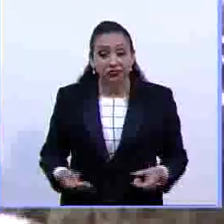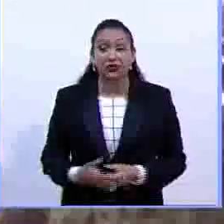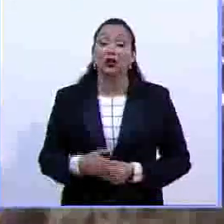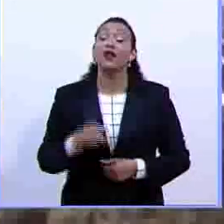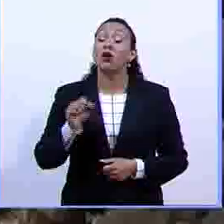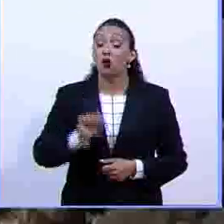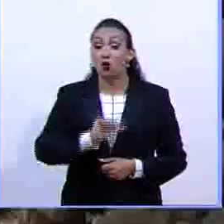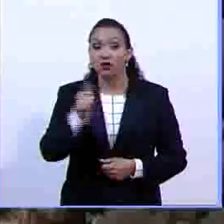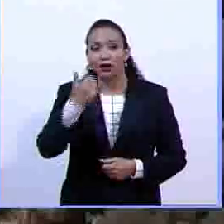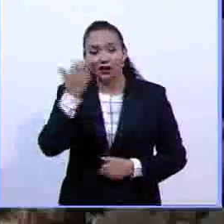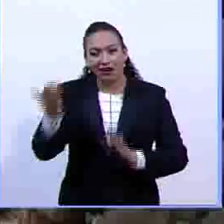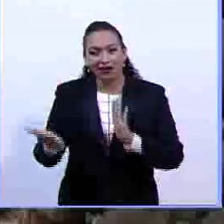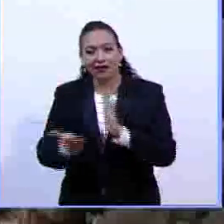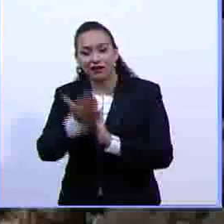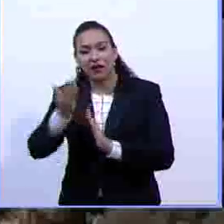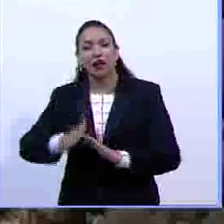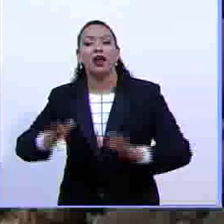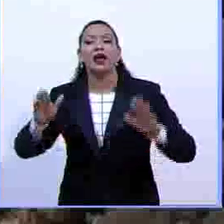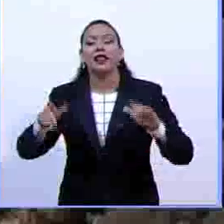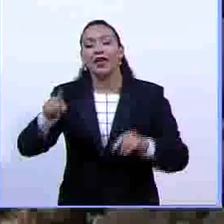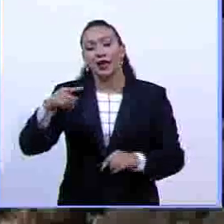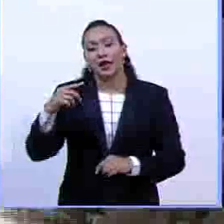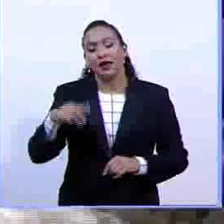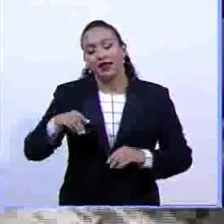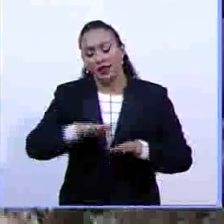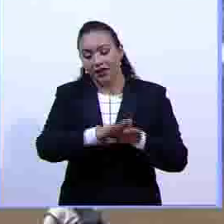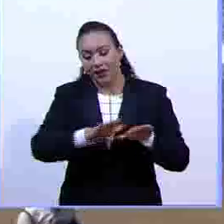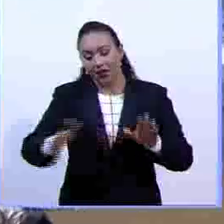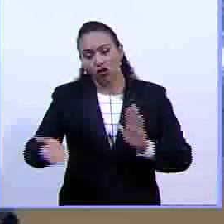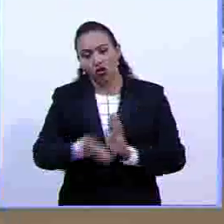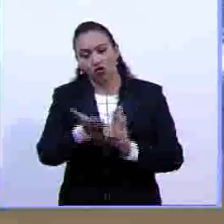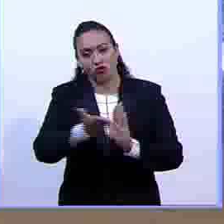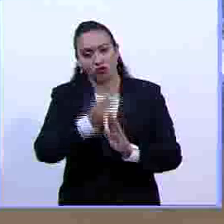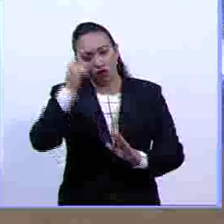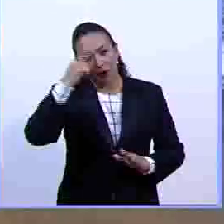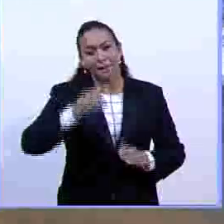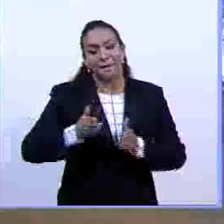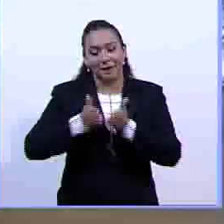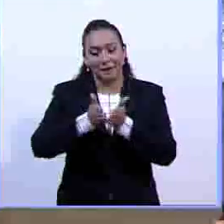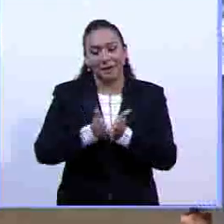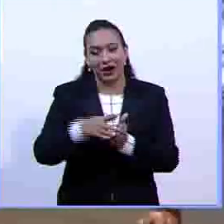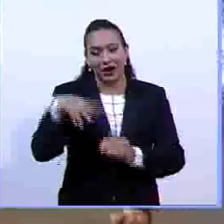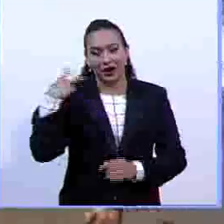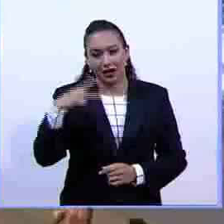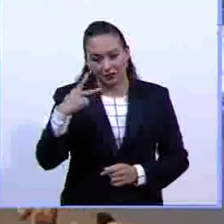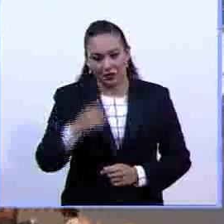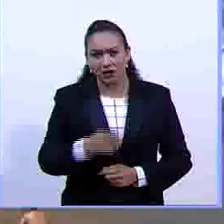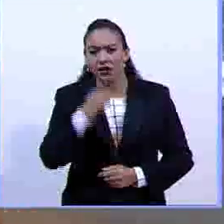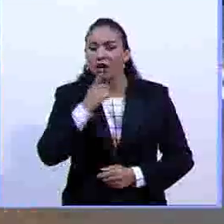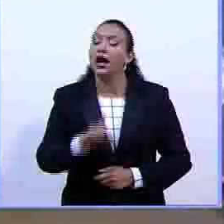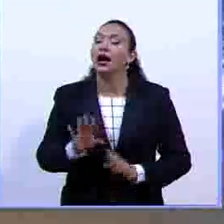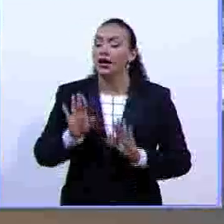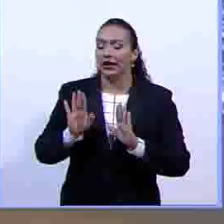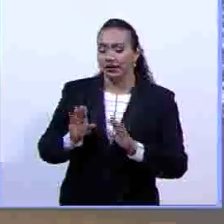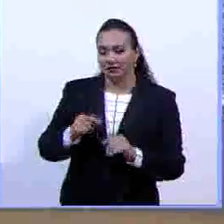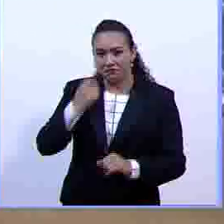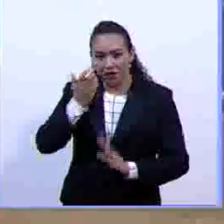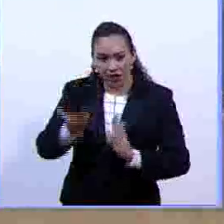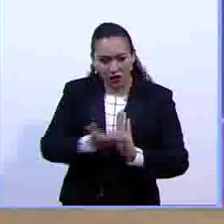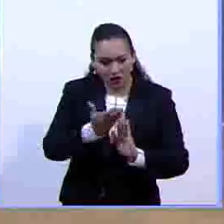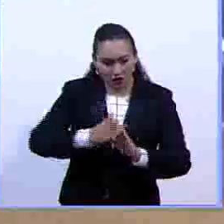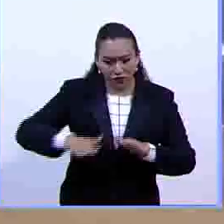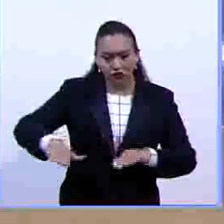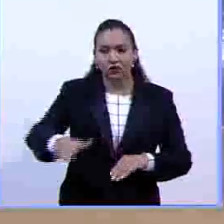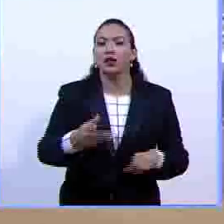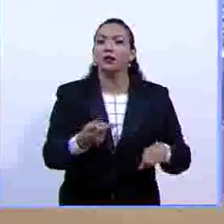de ampliación del puerto de Veracruz, en este caso, la primera sala indicó que cualquier impacto ambiental otorga derecho a defender